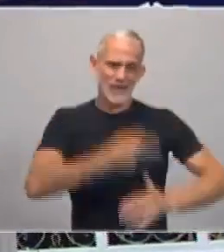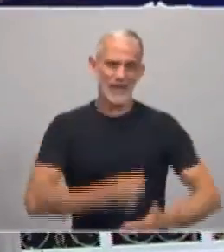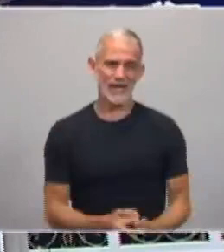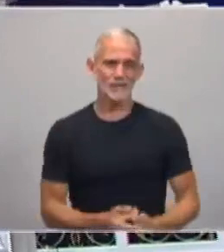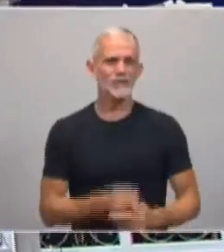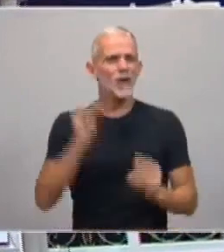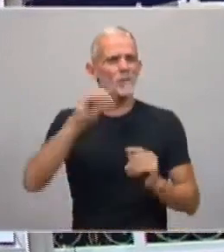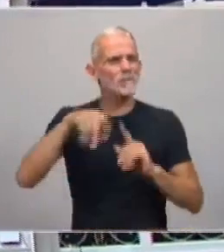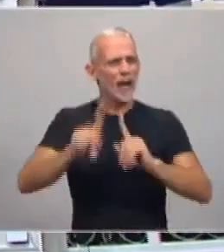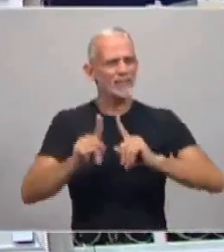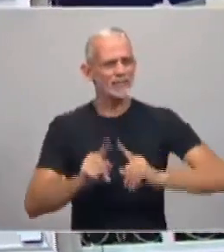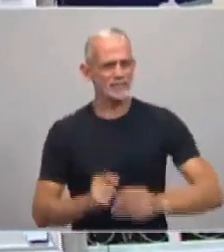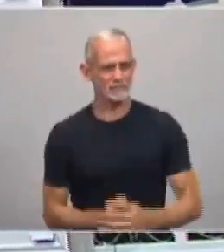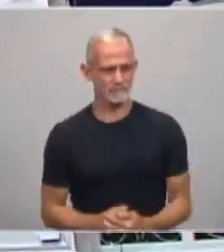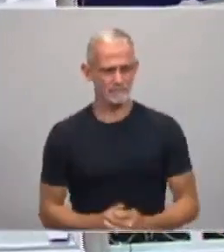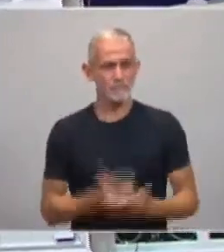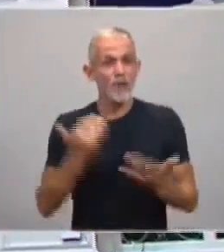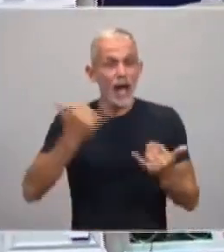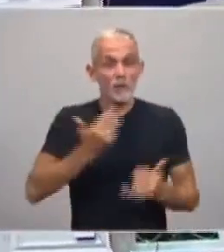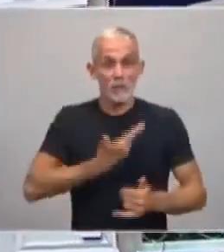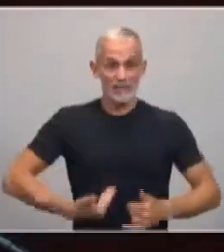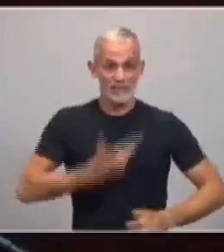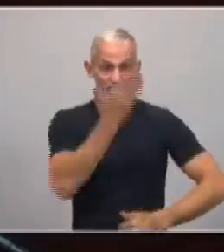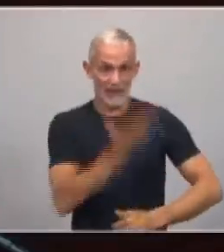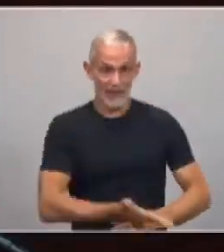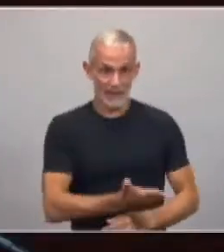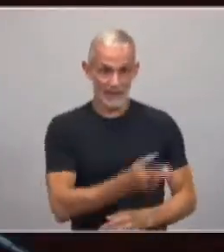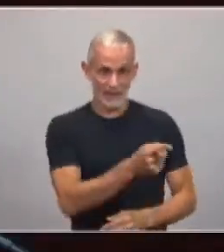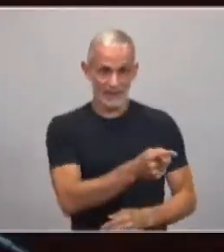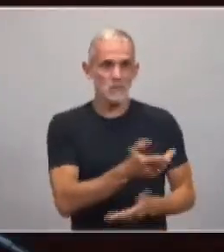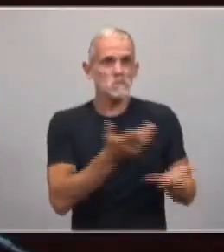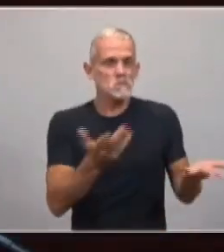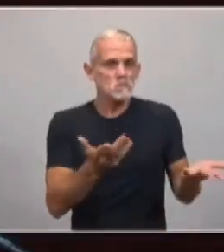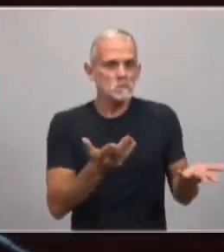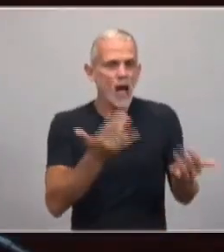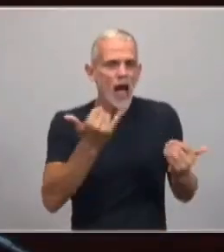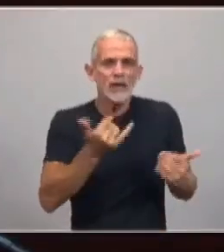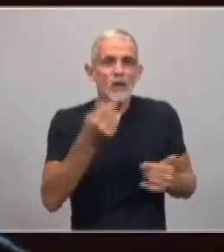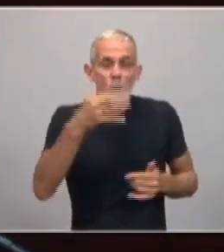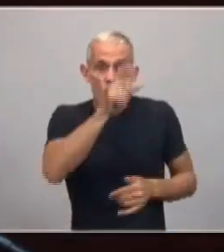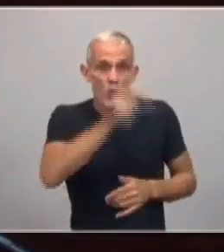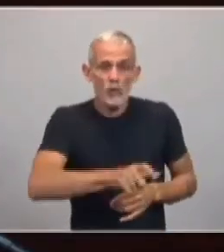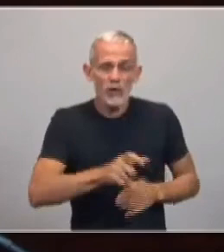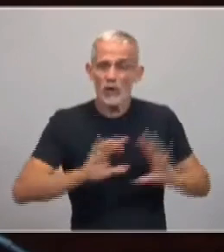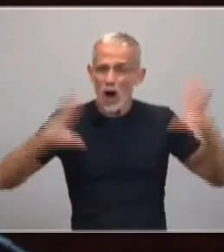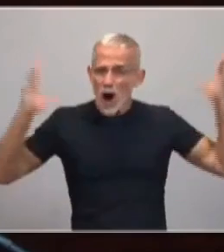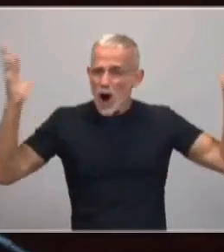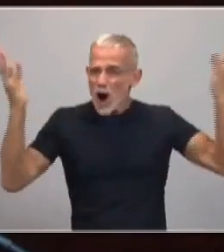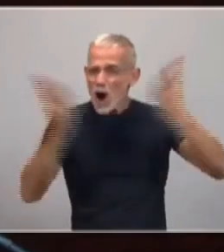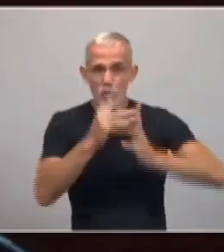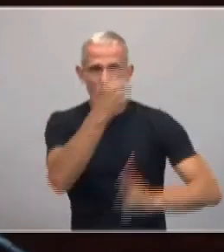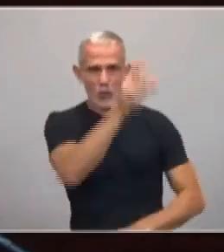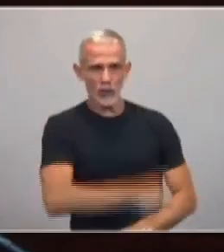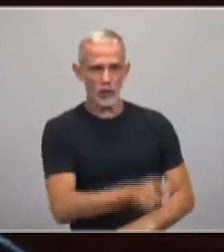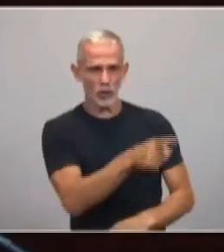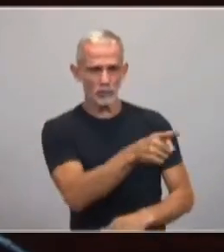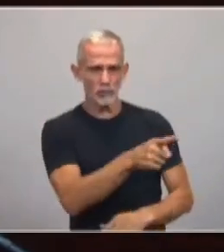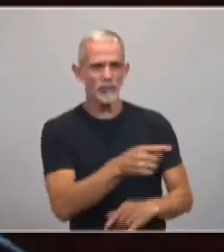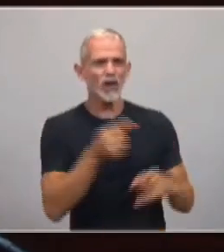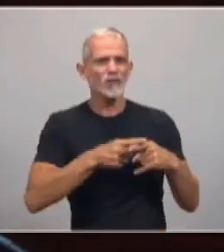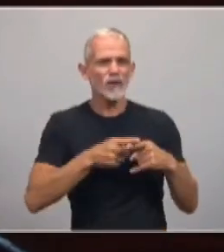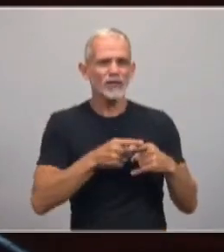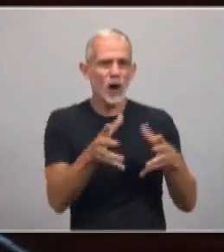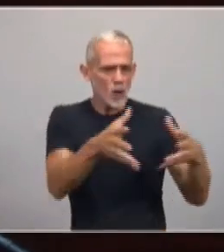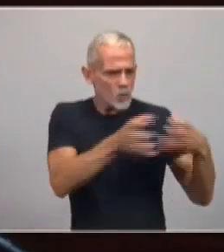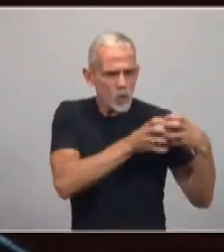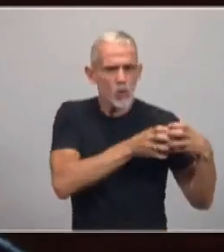plano ideológico. Tenemos un presidente, acaso el único del planeta, que festeja los monopolios y